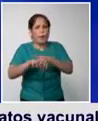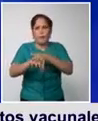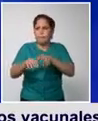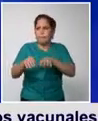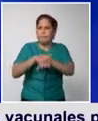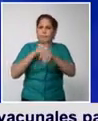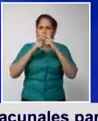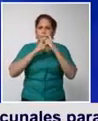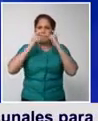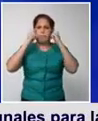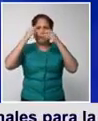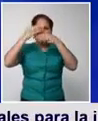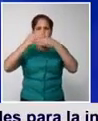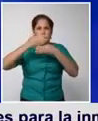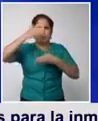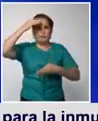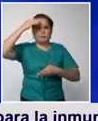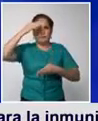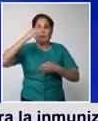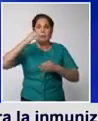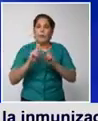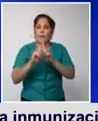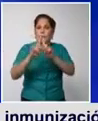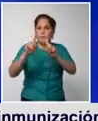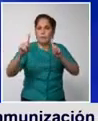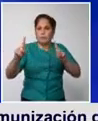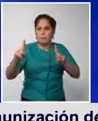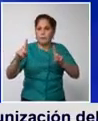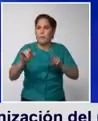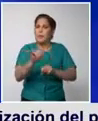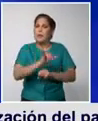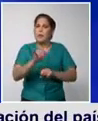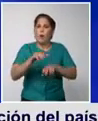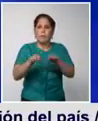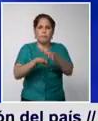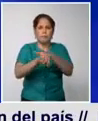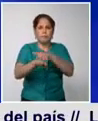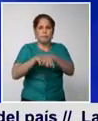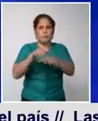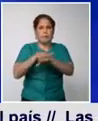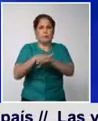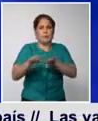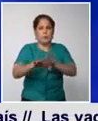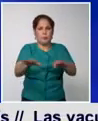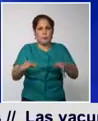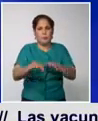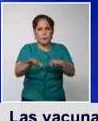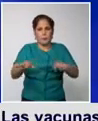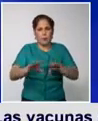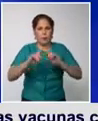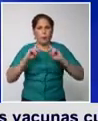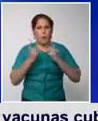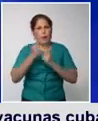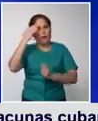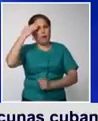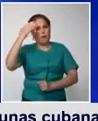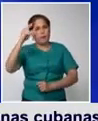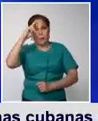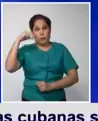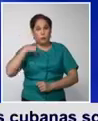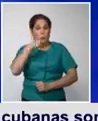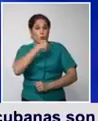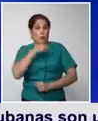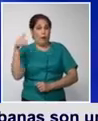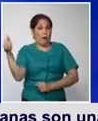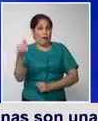protección, el uso del nasobuco, el distanciamiento físico y también la desinfección frecuente de manos y superficies. Agradecerle, doctor, por su